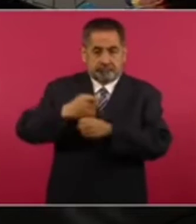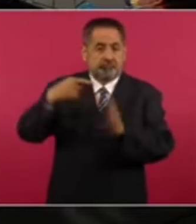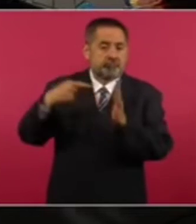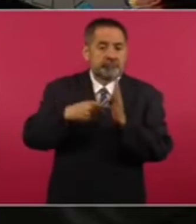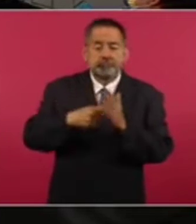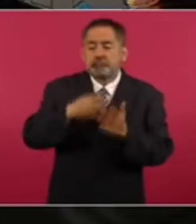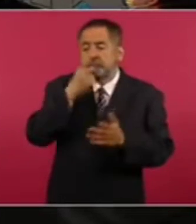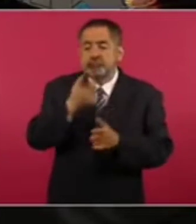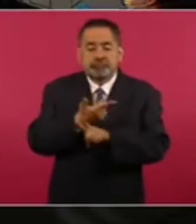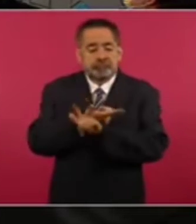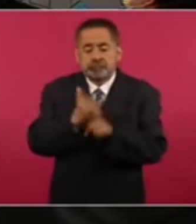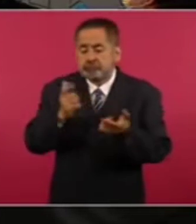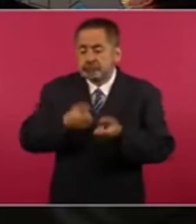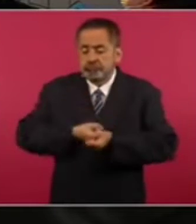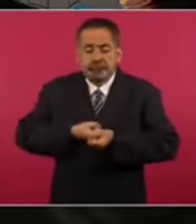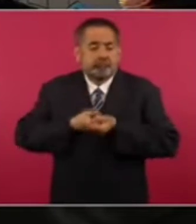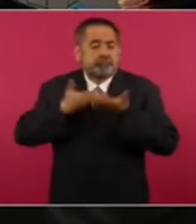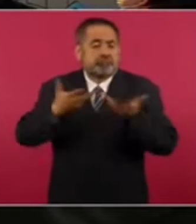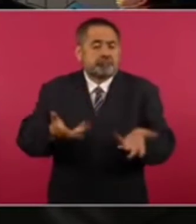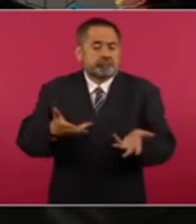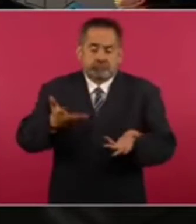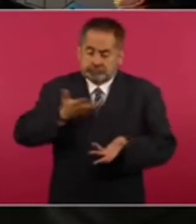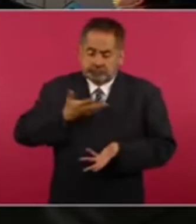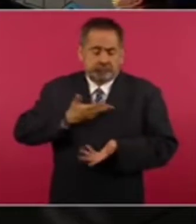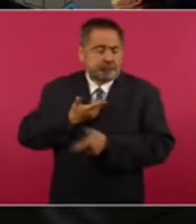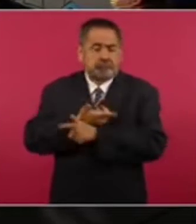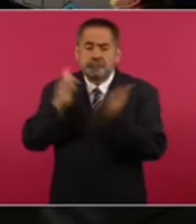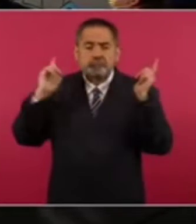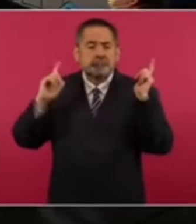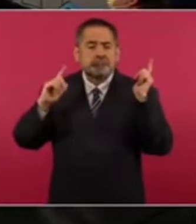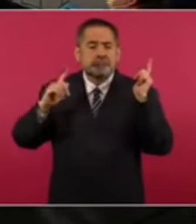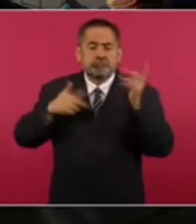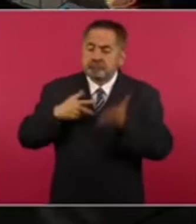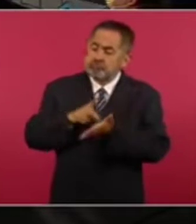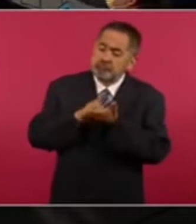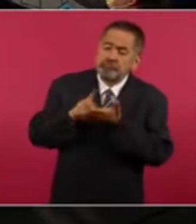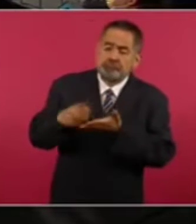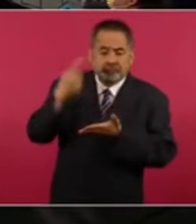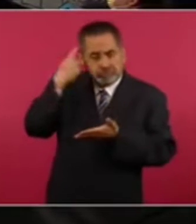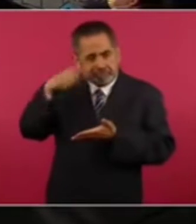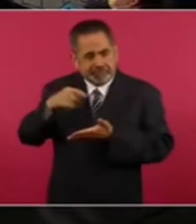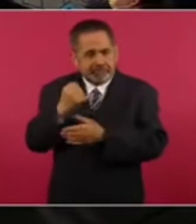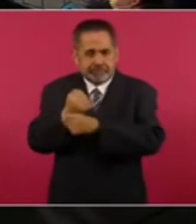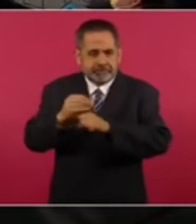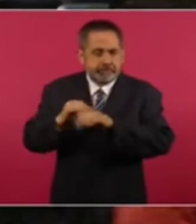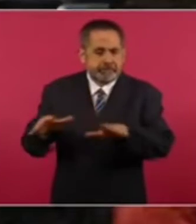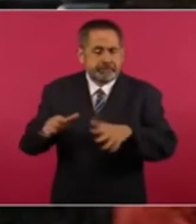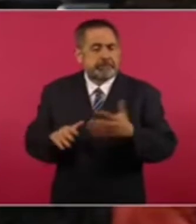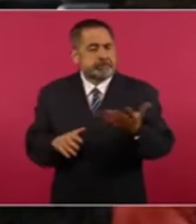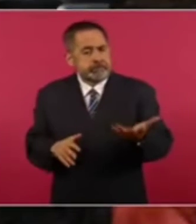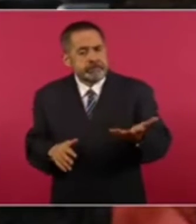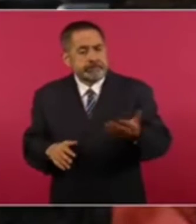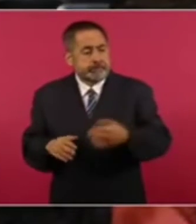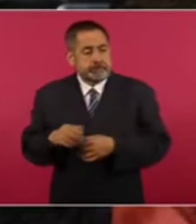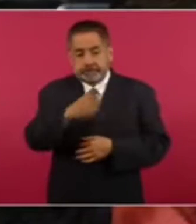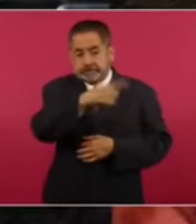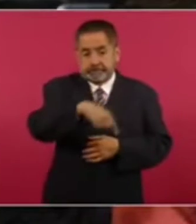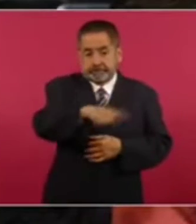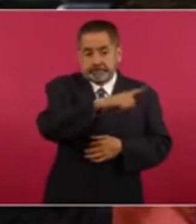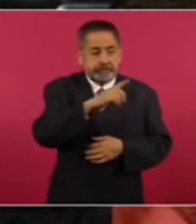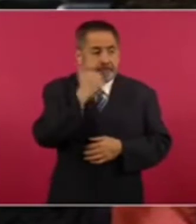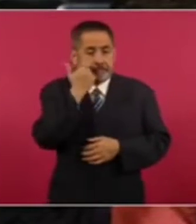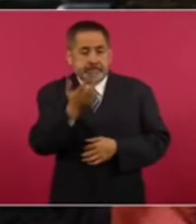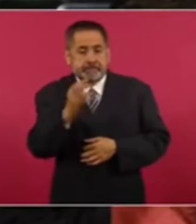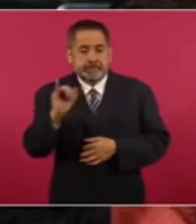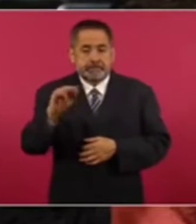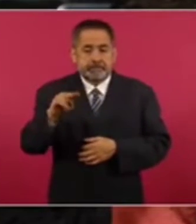la libertad de expresión y también el derecho humano a la información. En ese sentido, pues lo que intentan hacer tanto